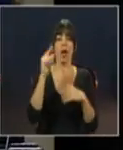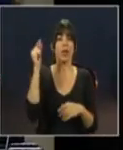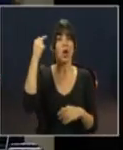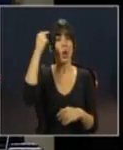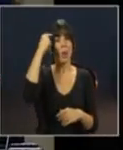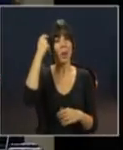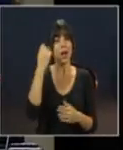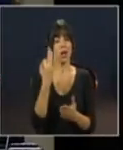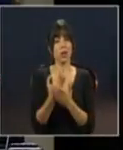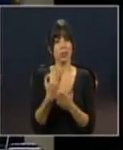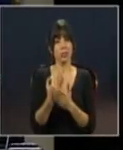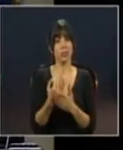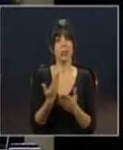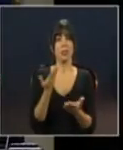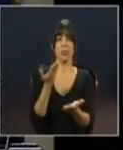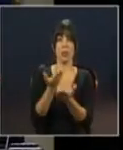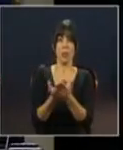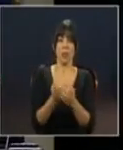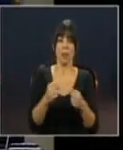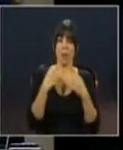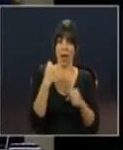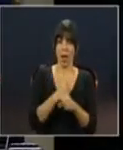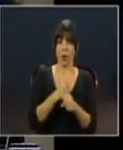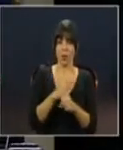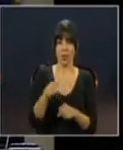fiscal propuesta por el Poder Ejecutivo.